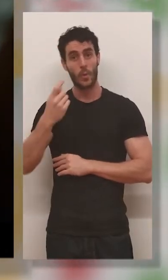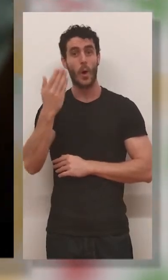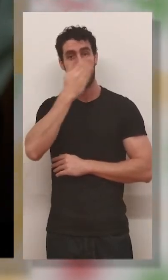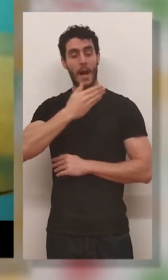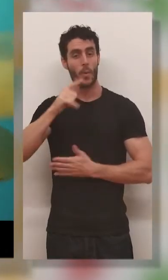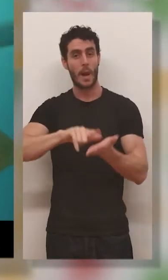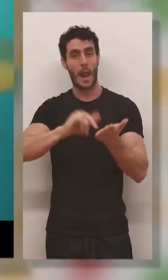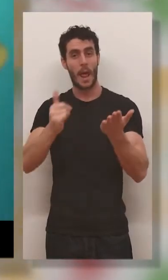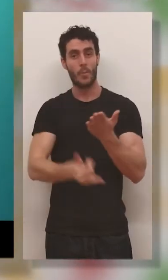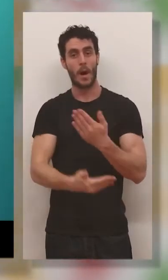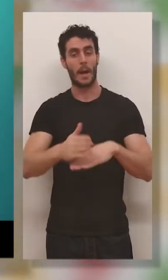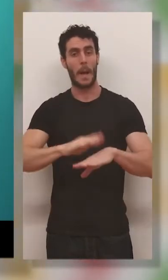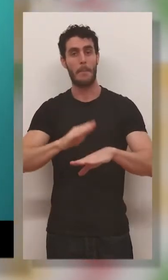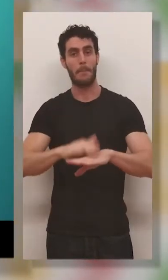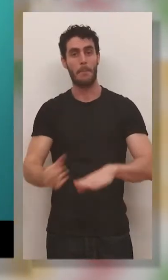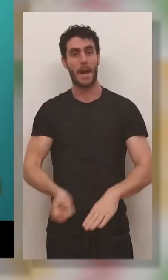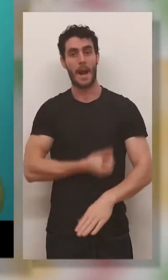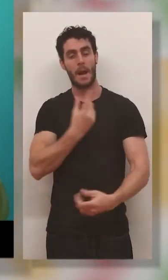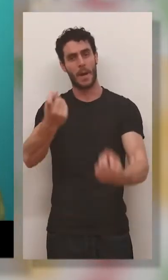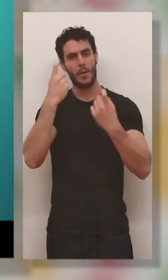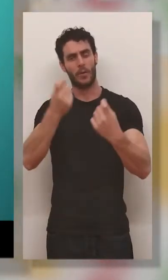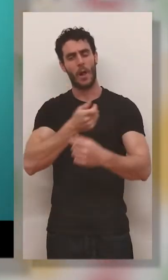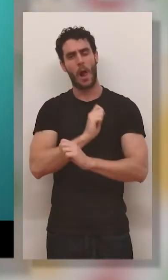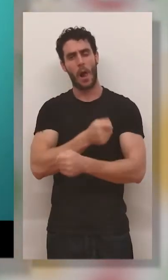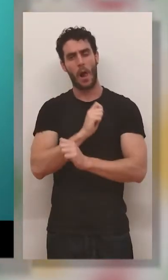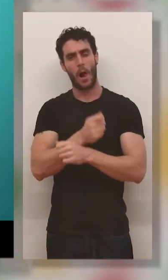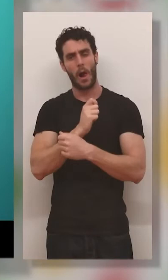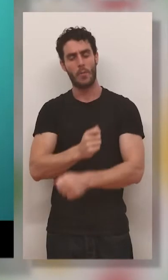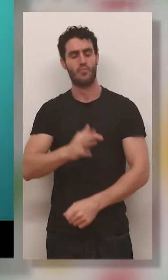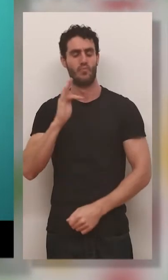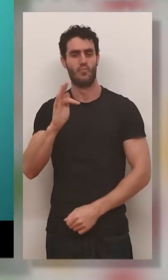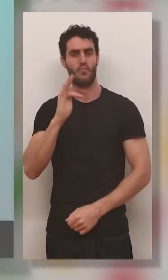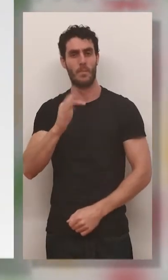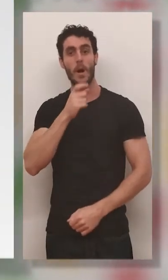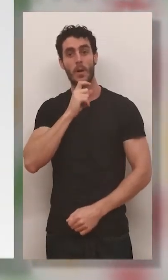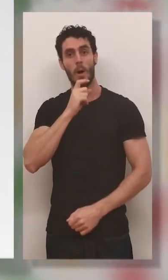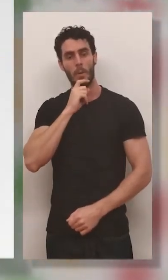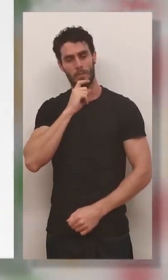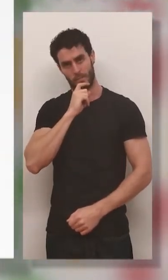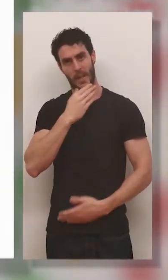Alma nos enseñan cómo ser un buen batería al ritmo del rock and roll.